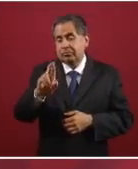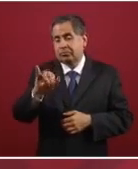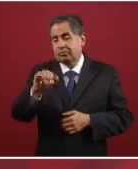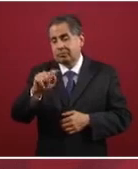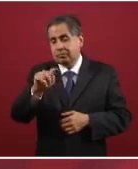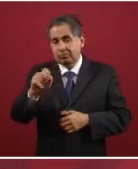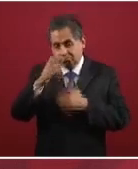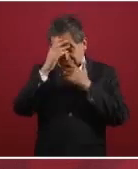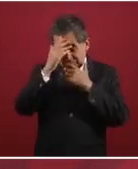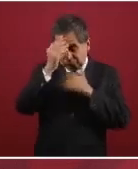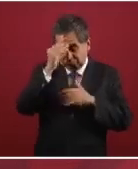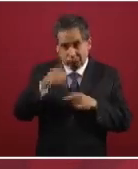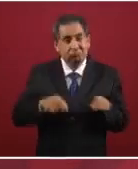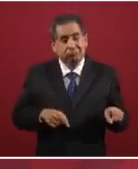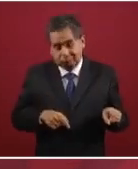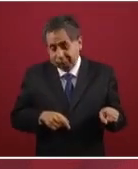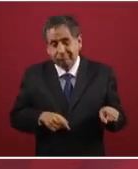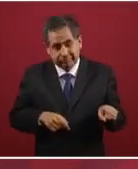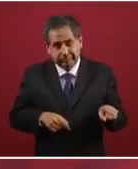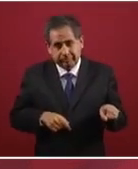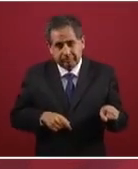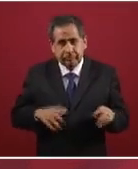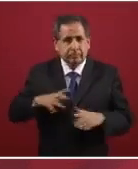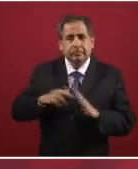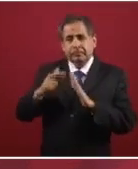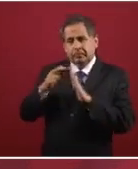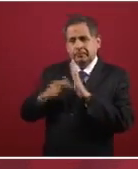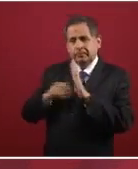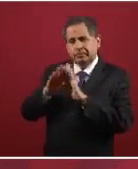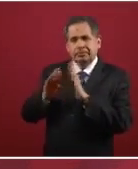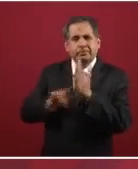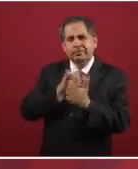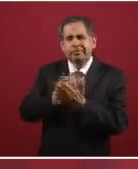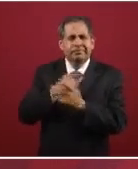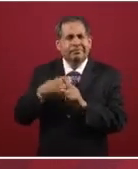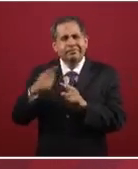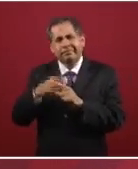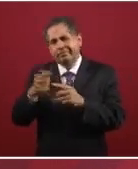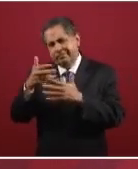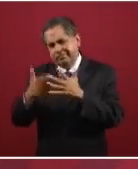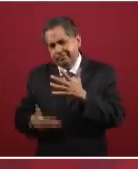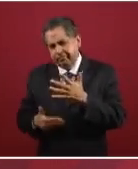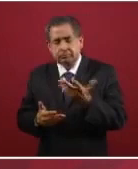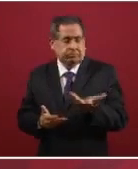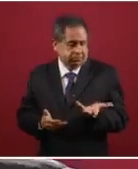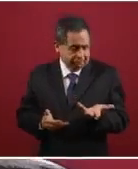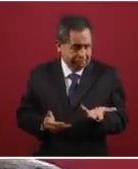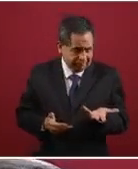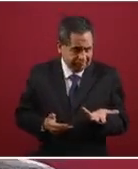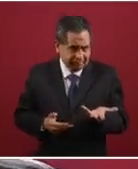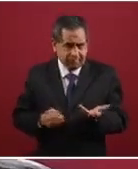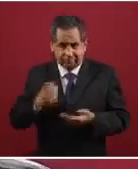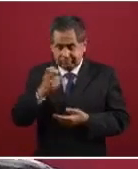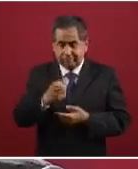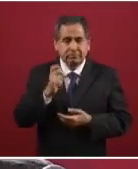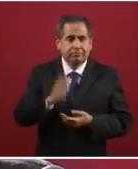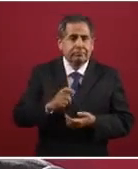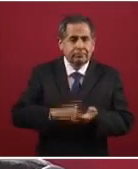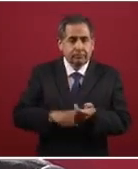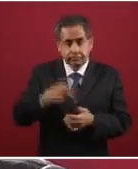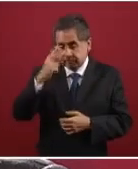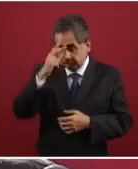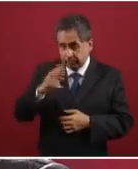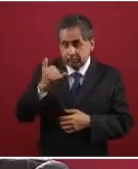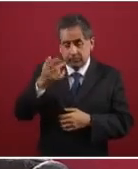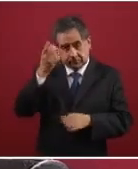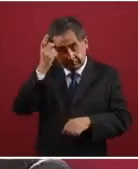las medidas pertinentes, pues hay muchas medidas previstas en la ley en Estados Unidos. Entonces, ahora sí que México y